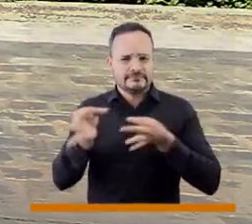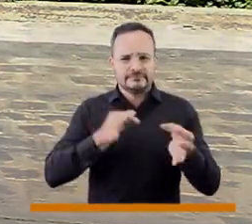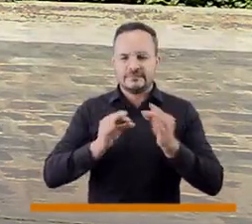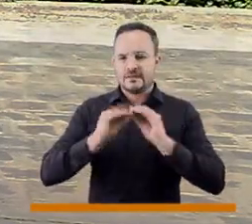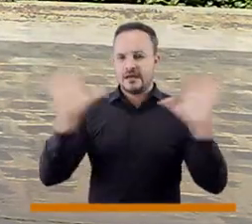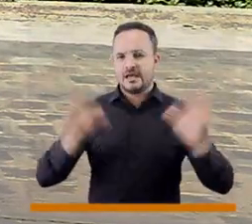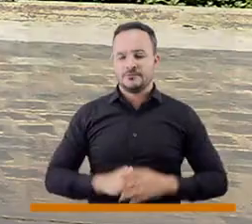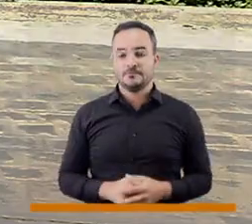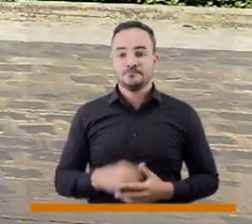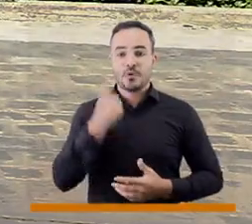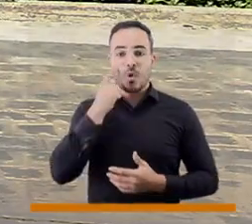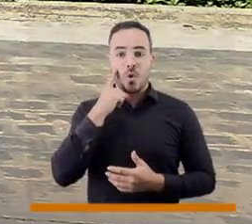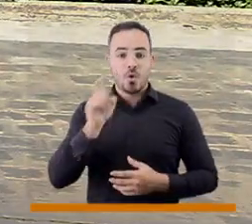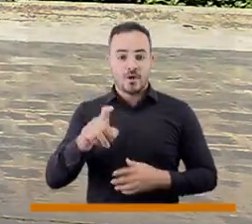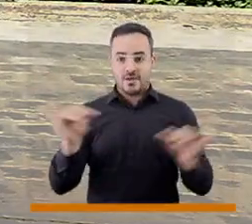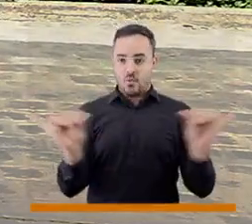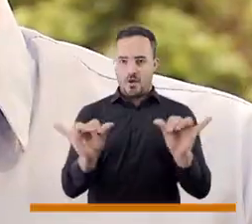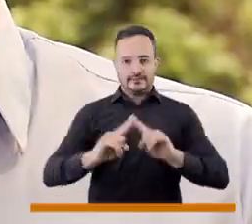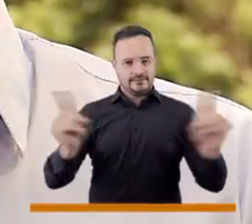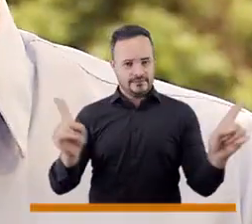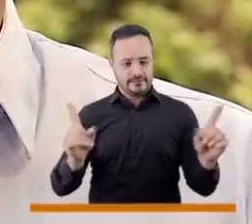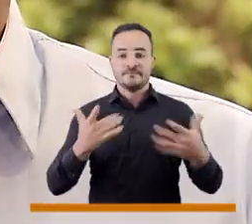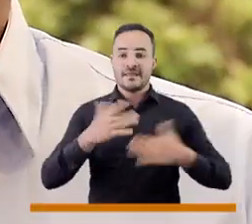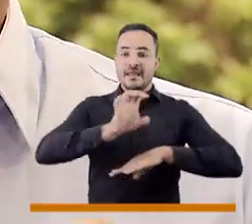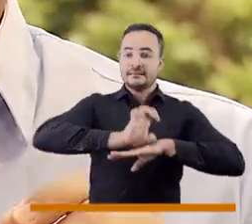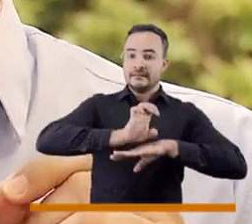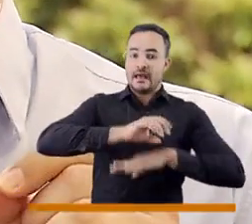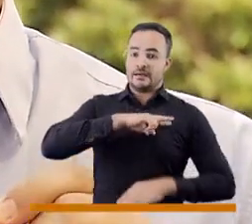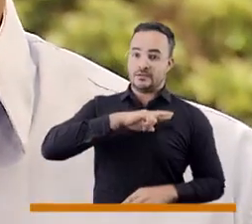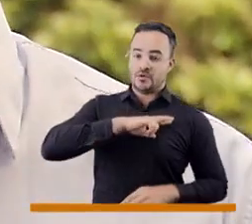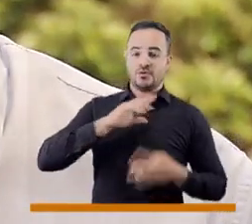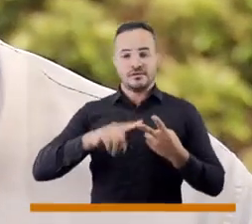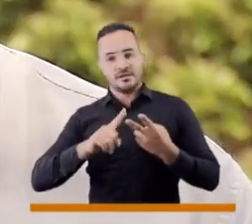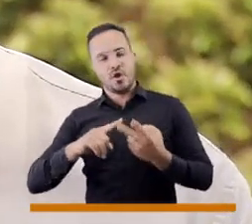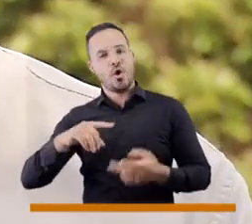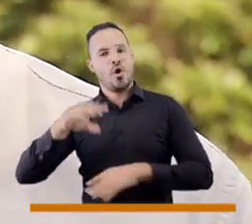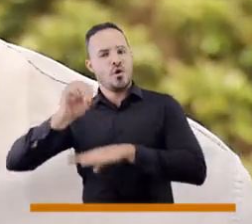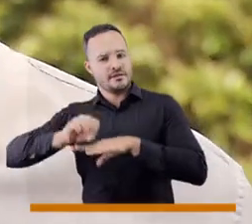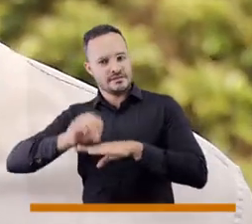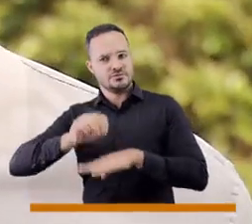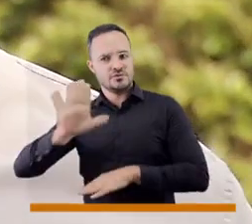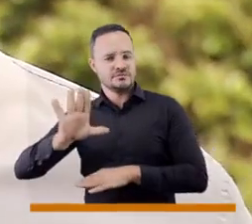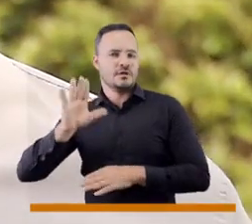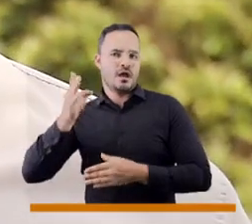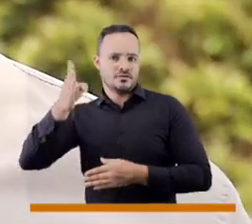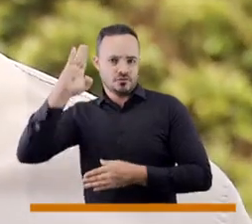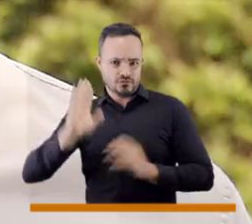muy importante y es que debemos de diferenciar entidades